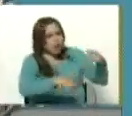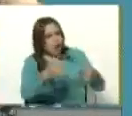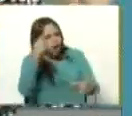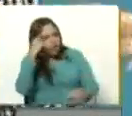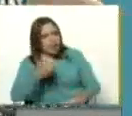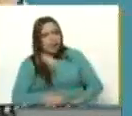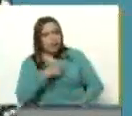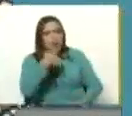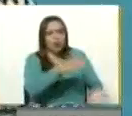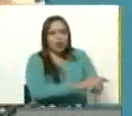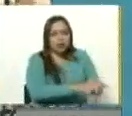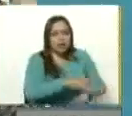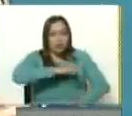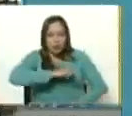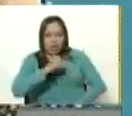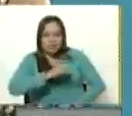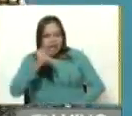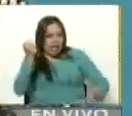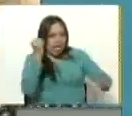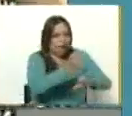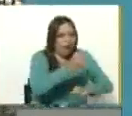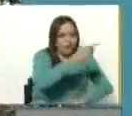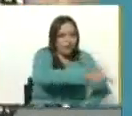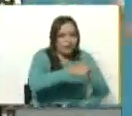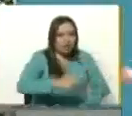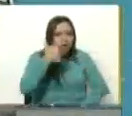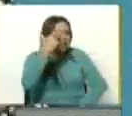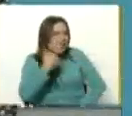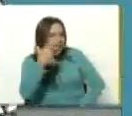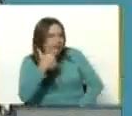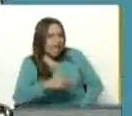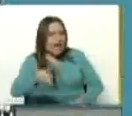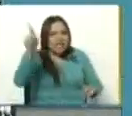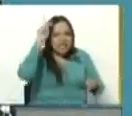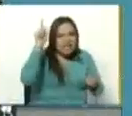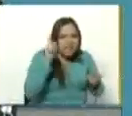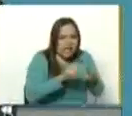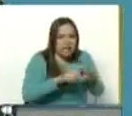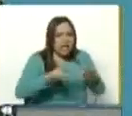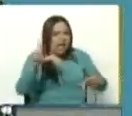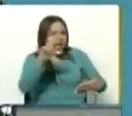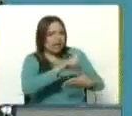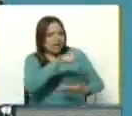policía hacia ciudadanos, principalmente negros, indígenas, latinos.